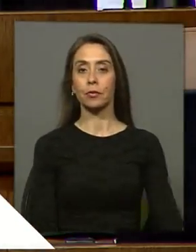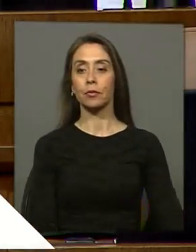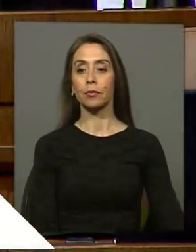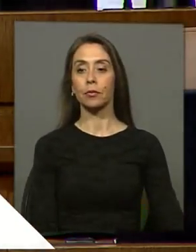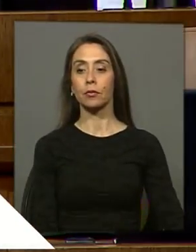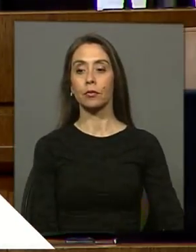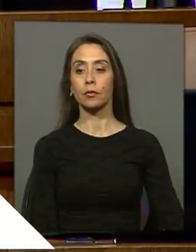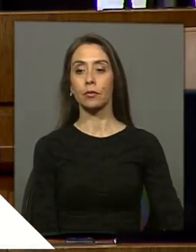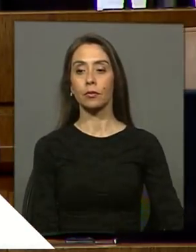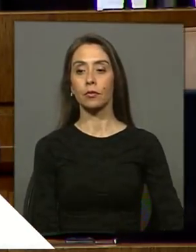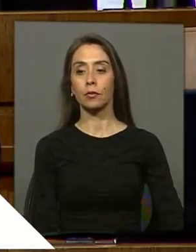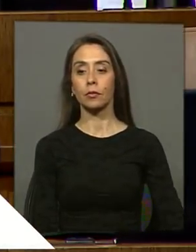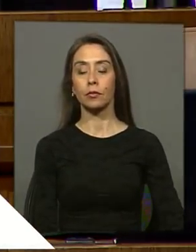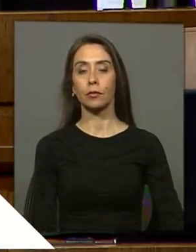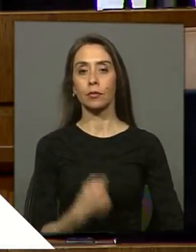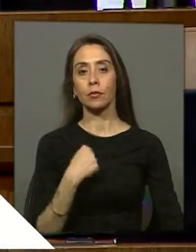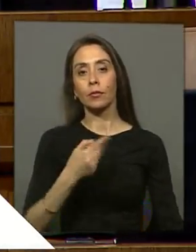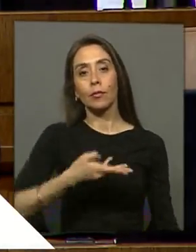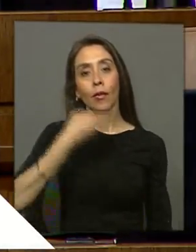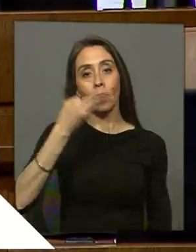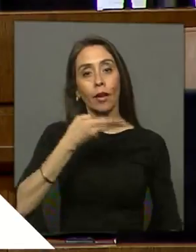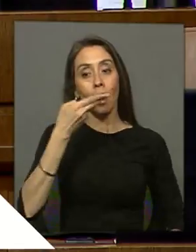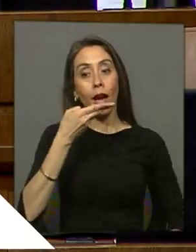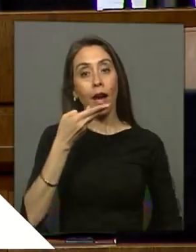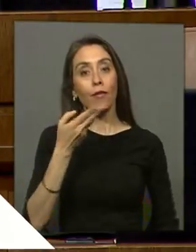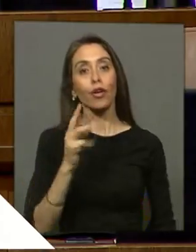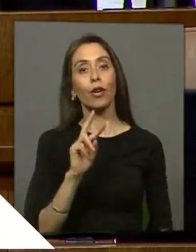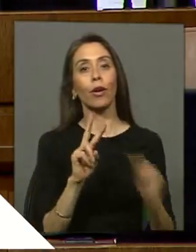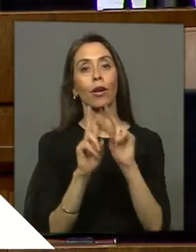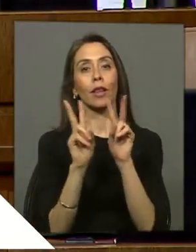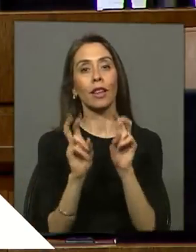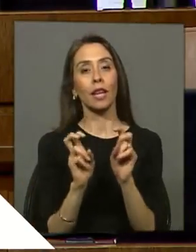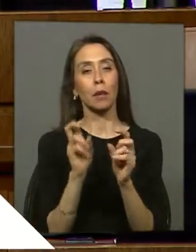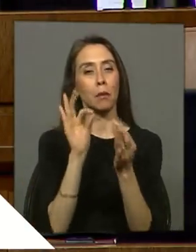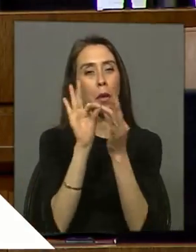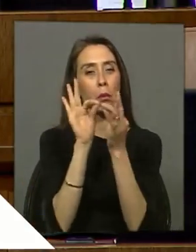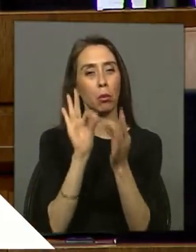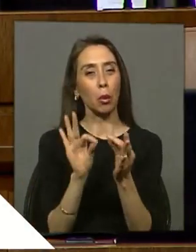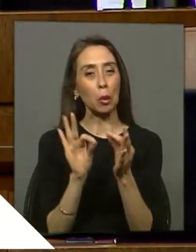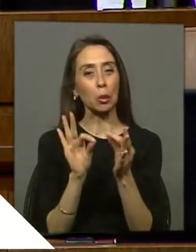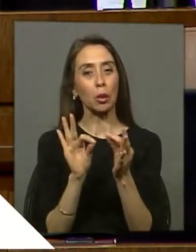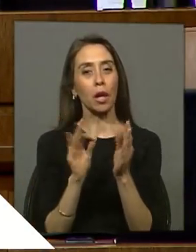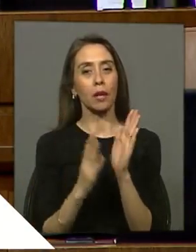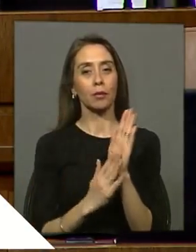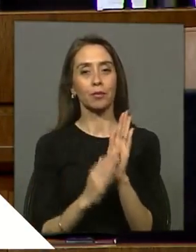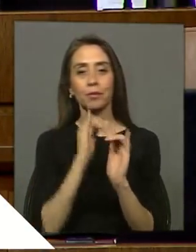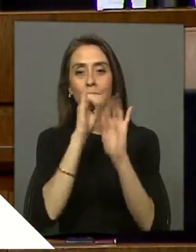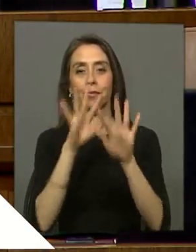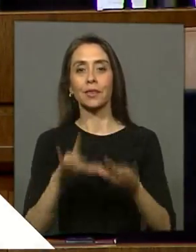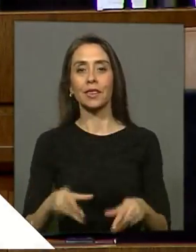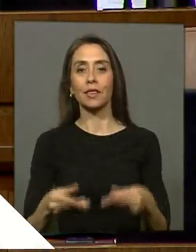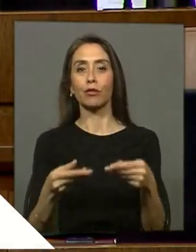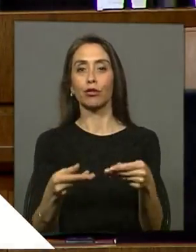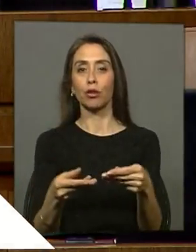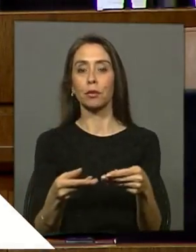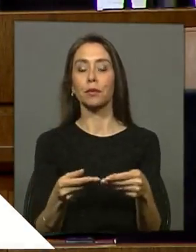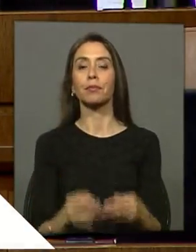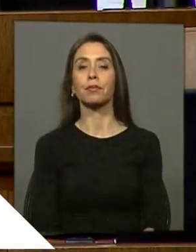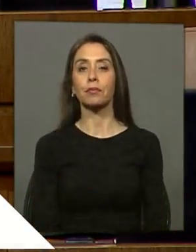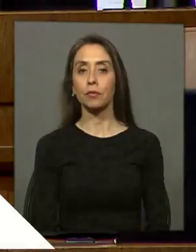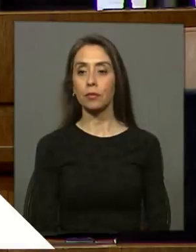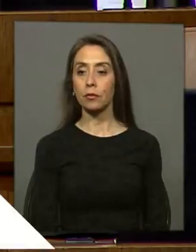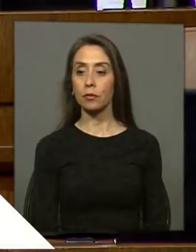mi intervención obedece a un tema muy puntual respecto a este informe y dice en relación